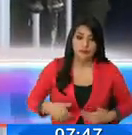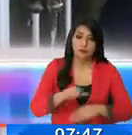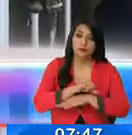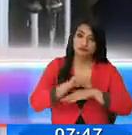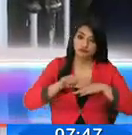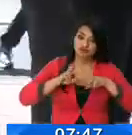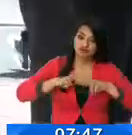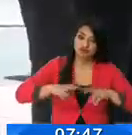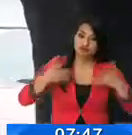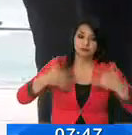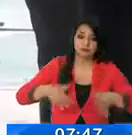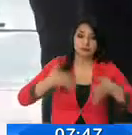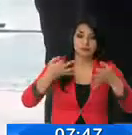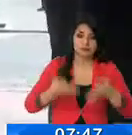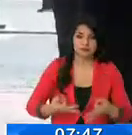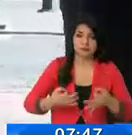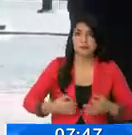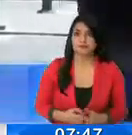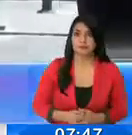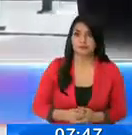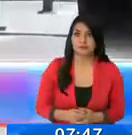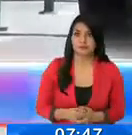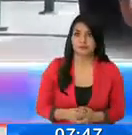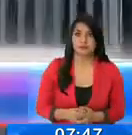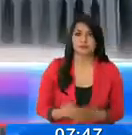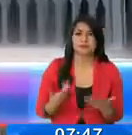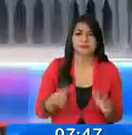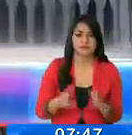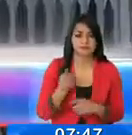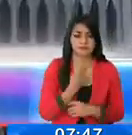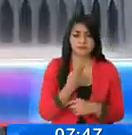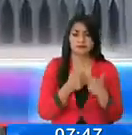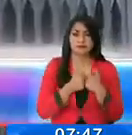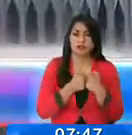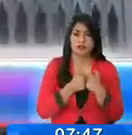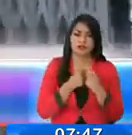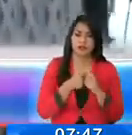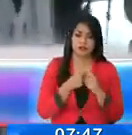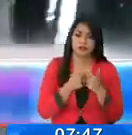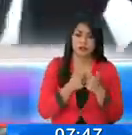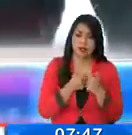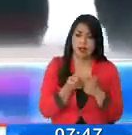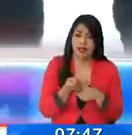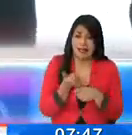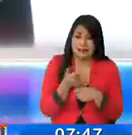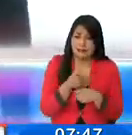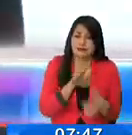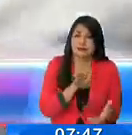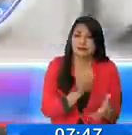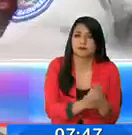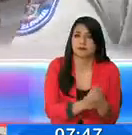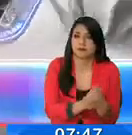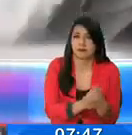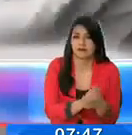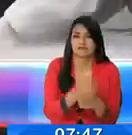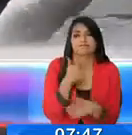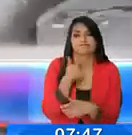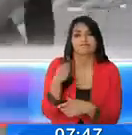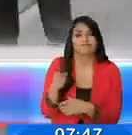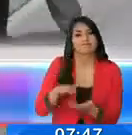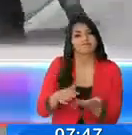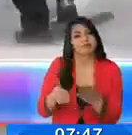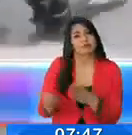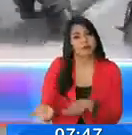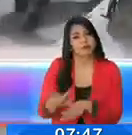se le va a practicar la autopsia. Cuentan que luego de meses de relación estuvieron a punto de contraer nupcias, pero la muerte